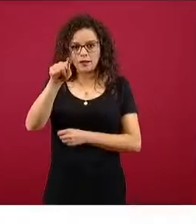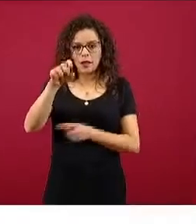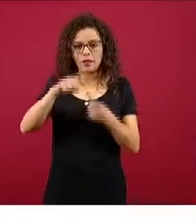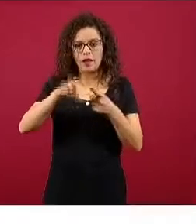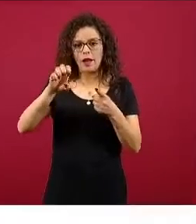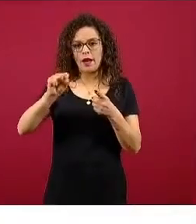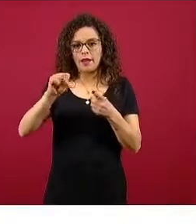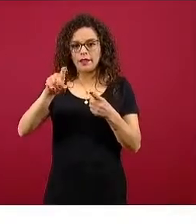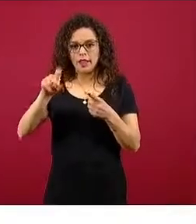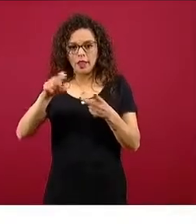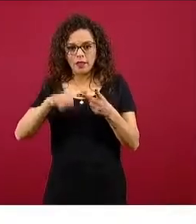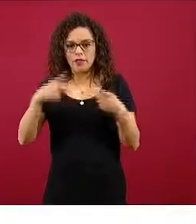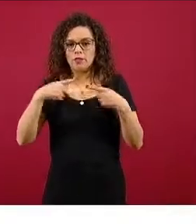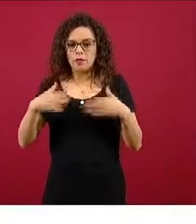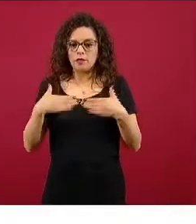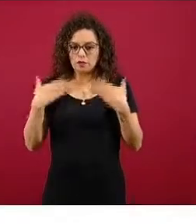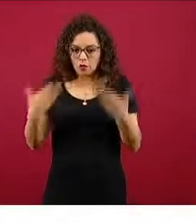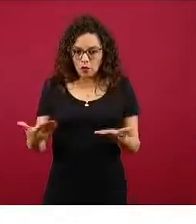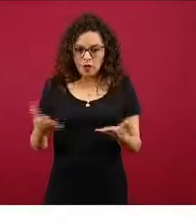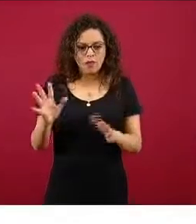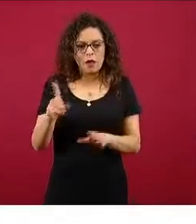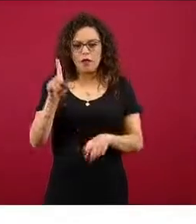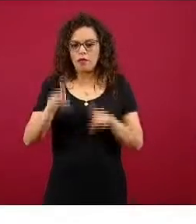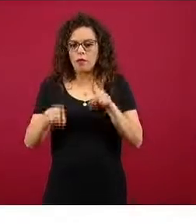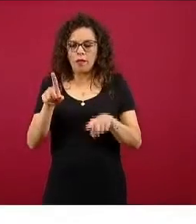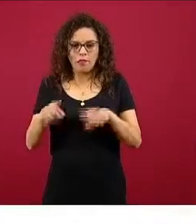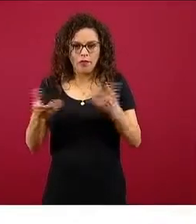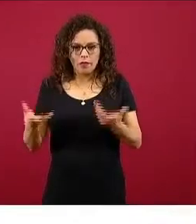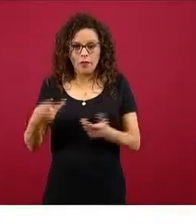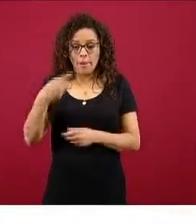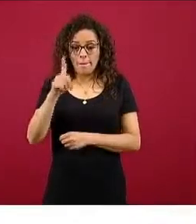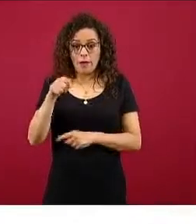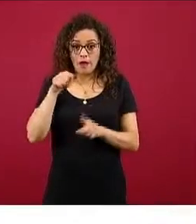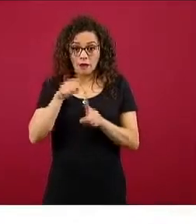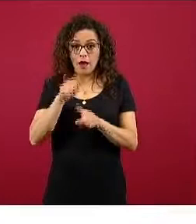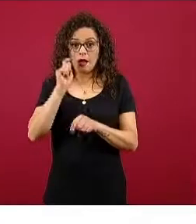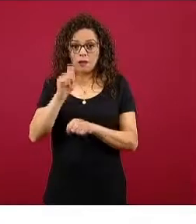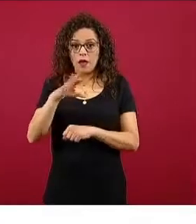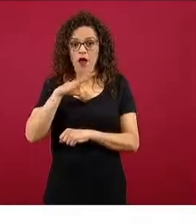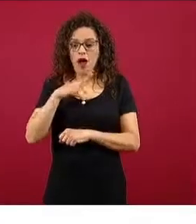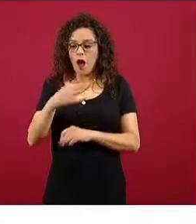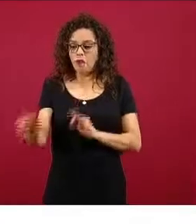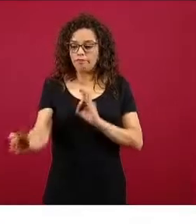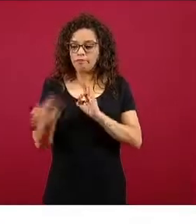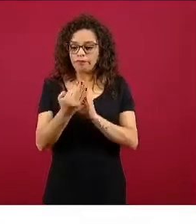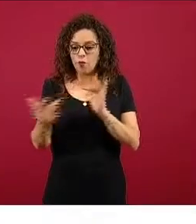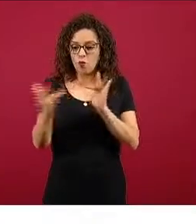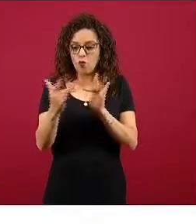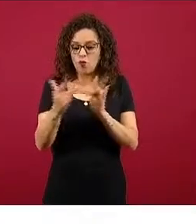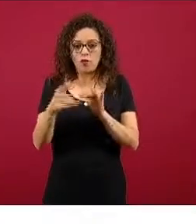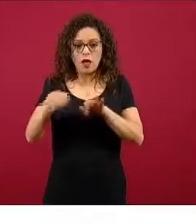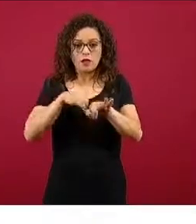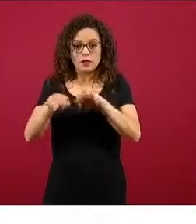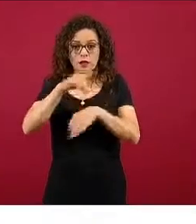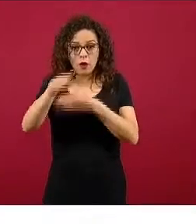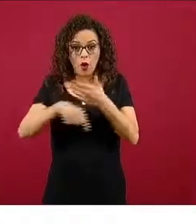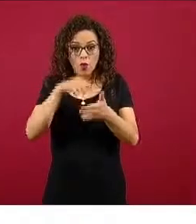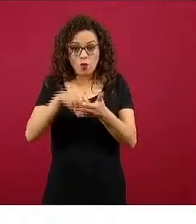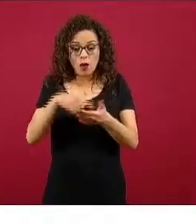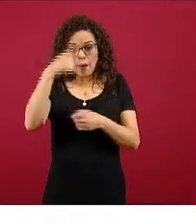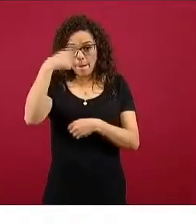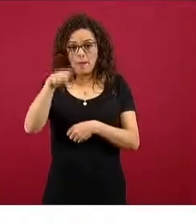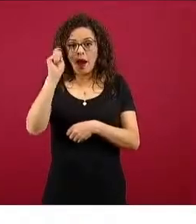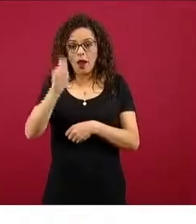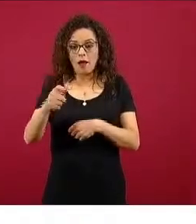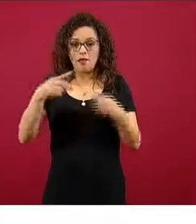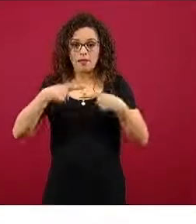base, eventuales, según sea el caso. El criterio básico es cercanía al COVID, cercanía en el trabajo en unidades COVID.